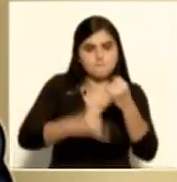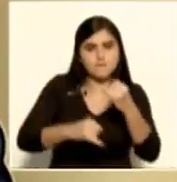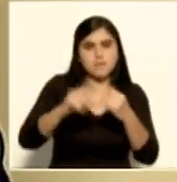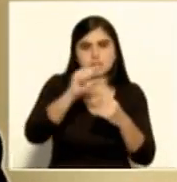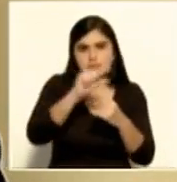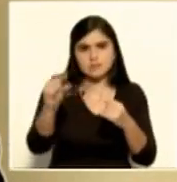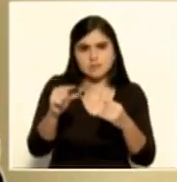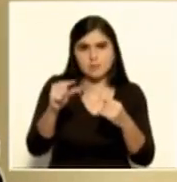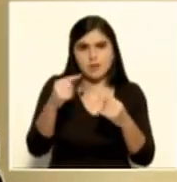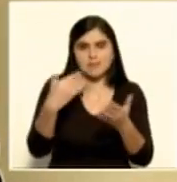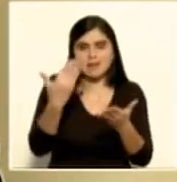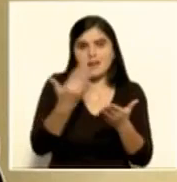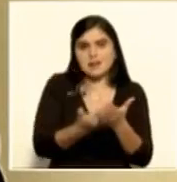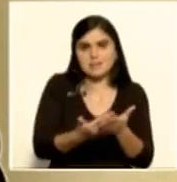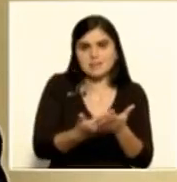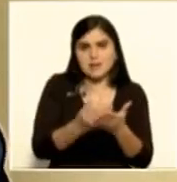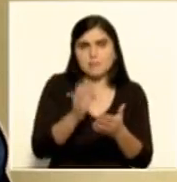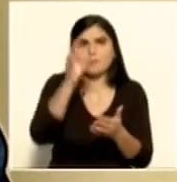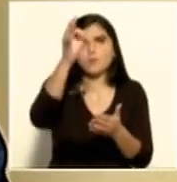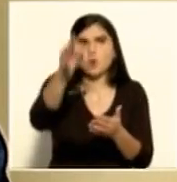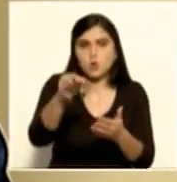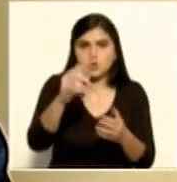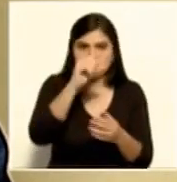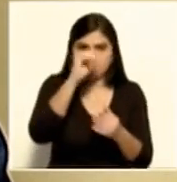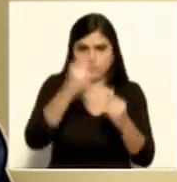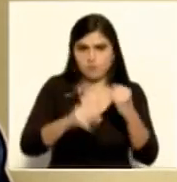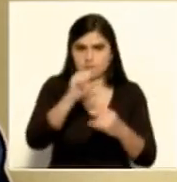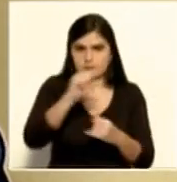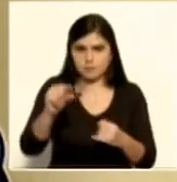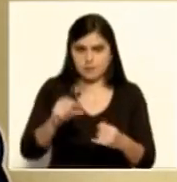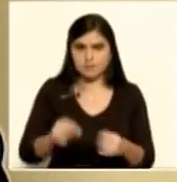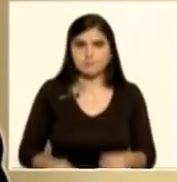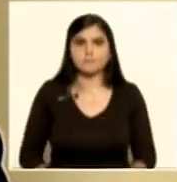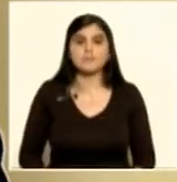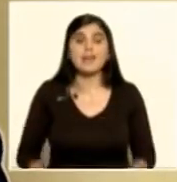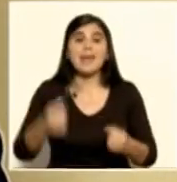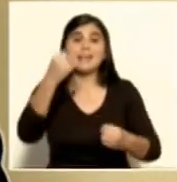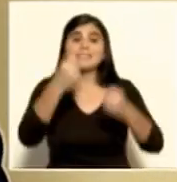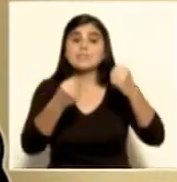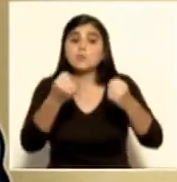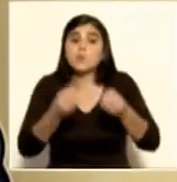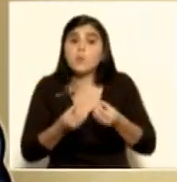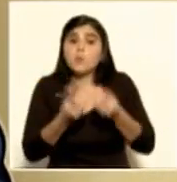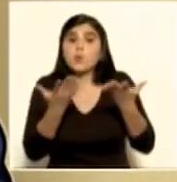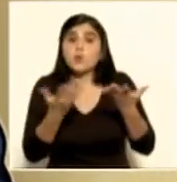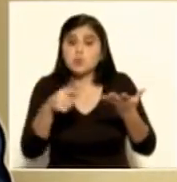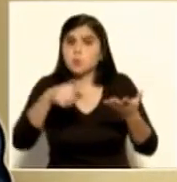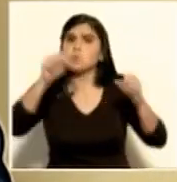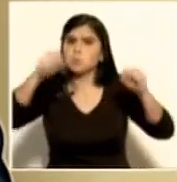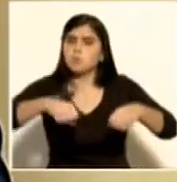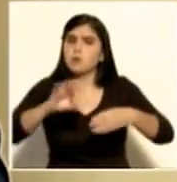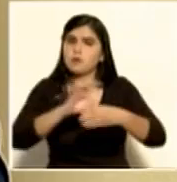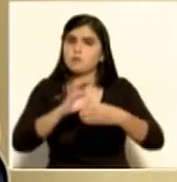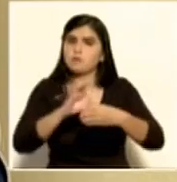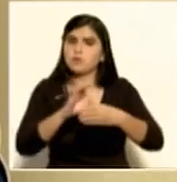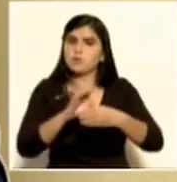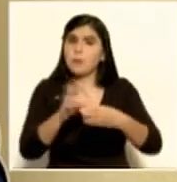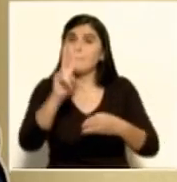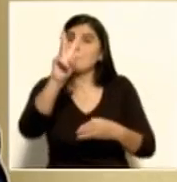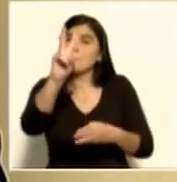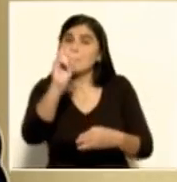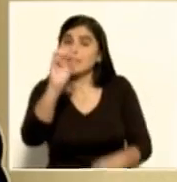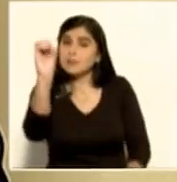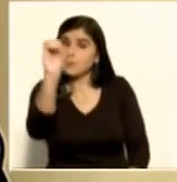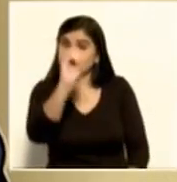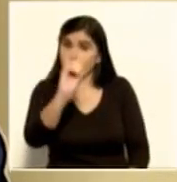al llegar el siguiente fin de semana. Asimismo, el transporte público podrá funcionar en un